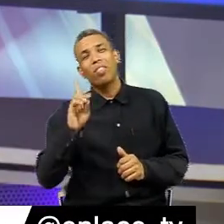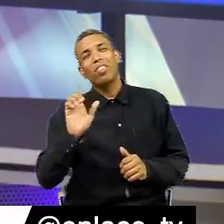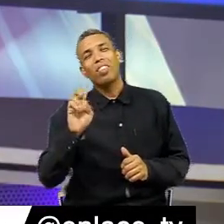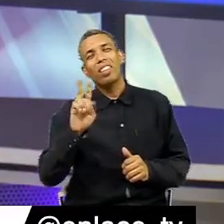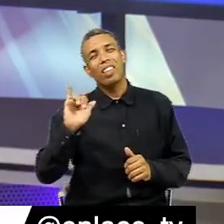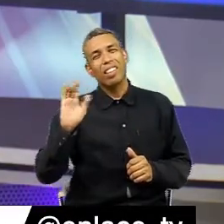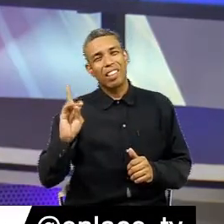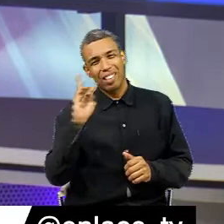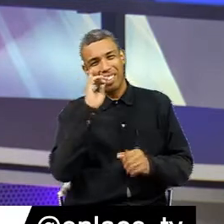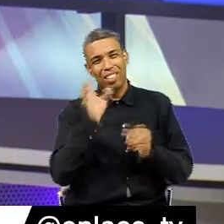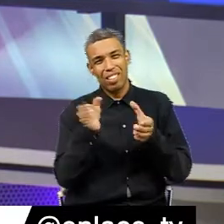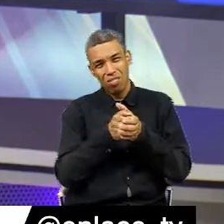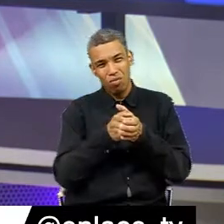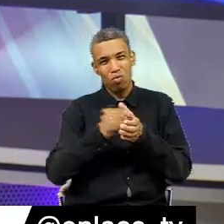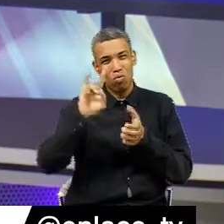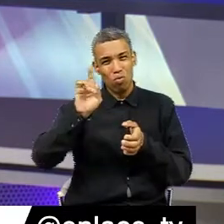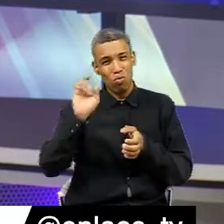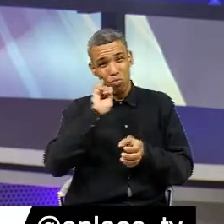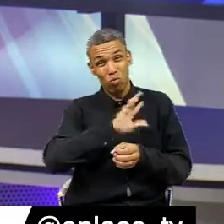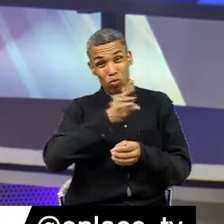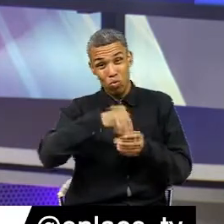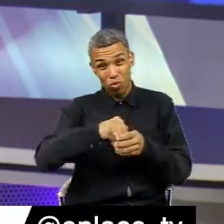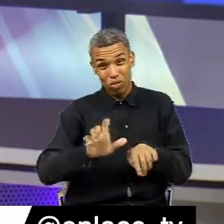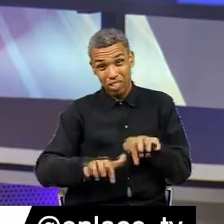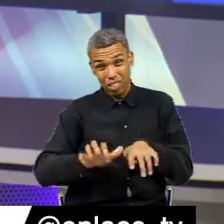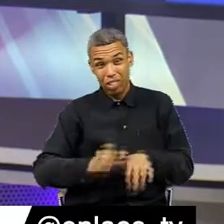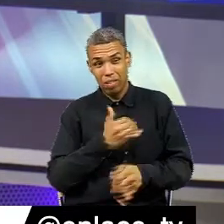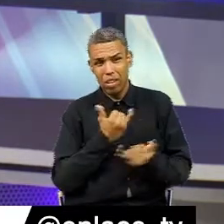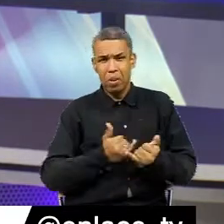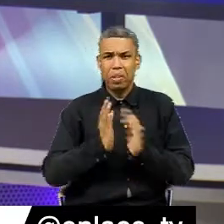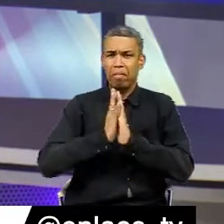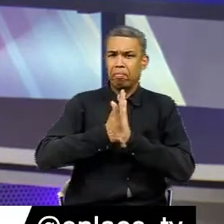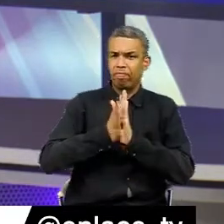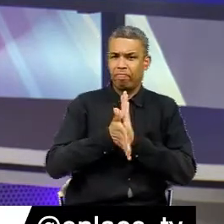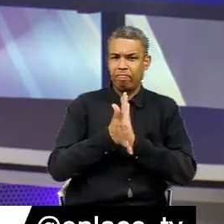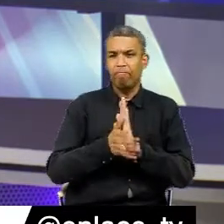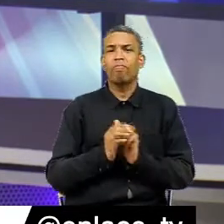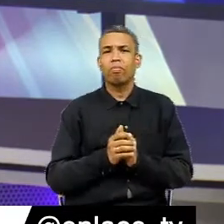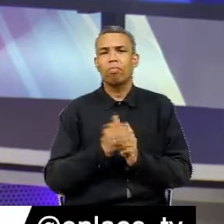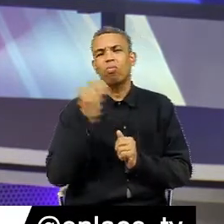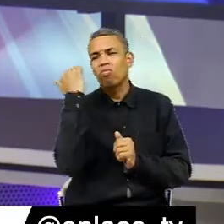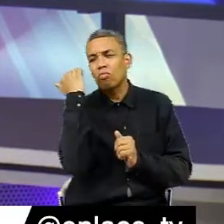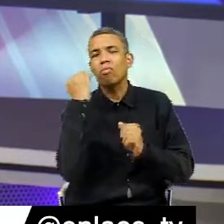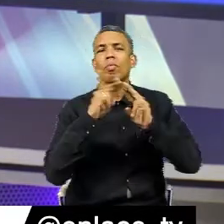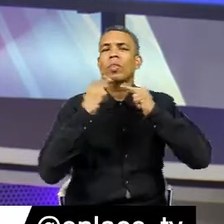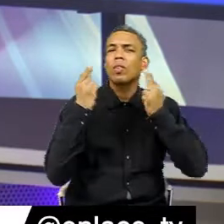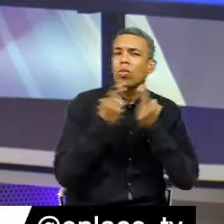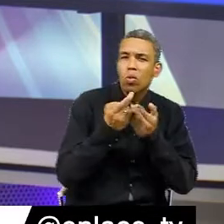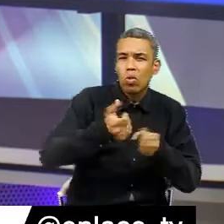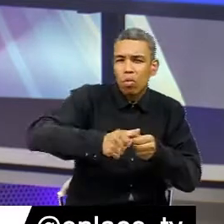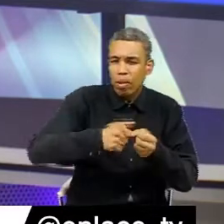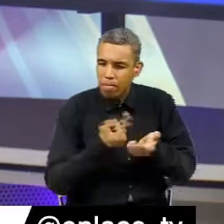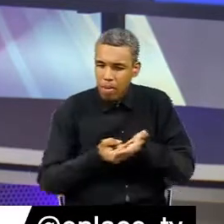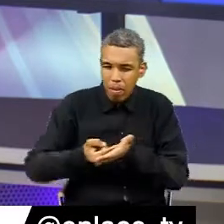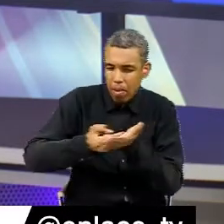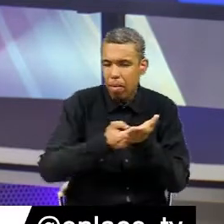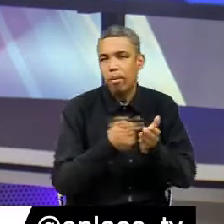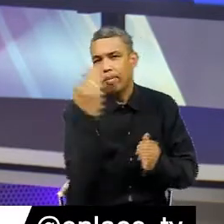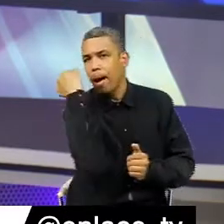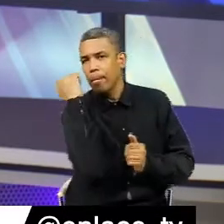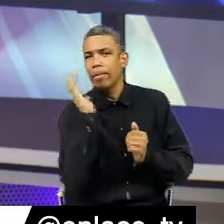Unión Sindical Obrera USO, quien en este momento nos cuenta a los barranqueños estas conclusiones importantes que quedan después de esta